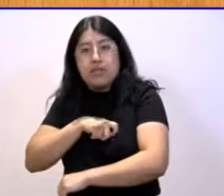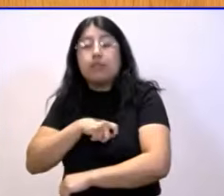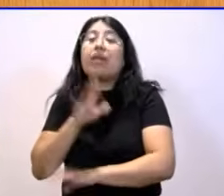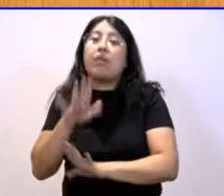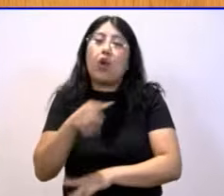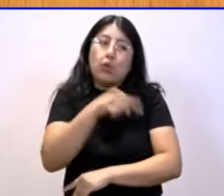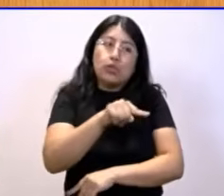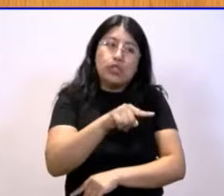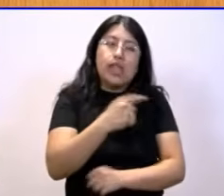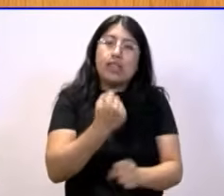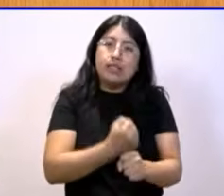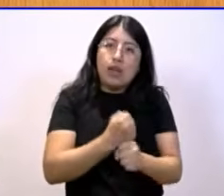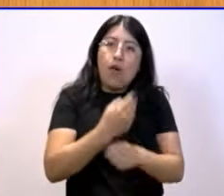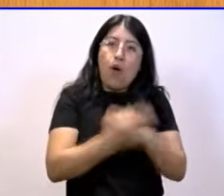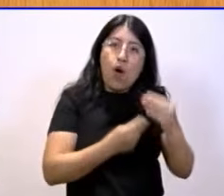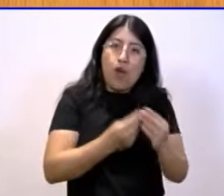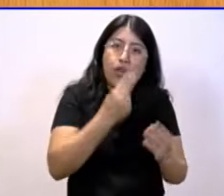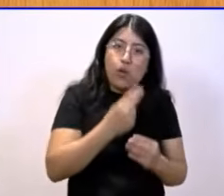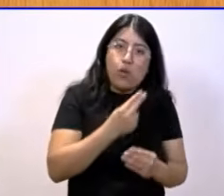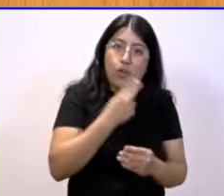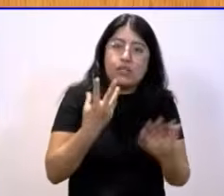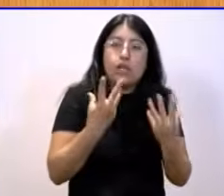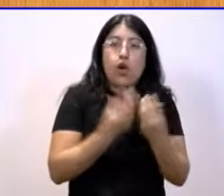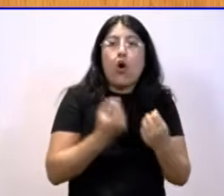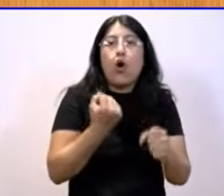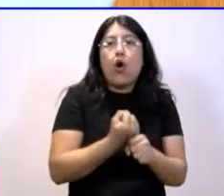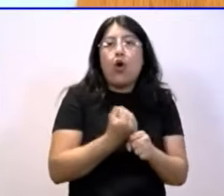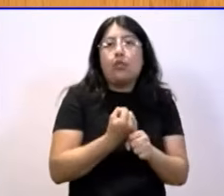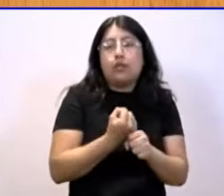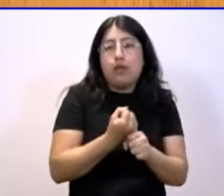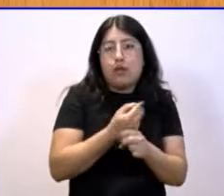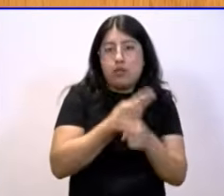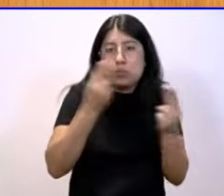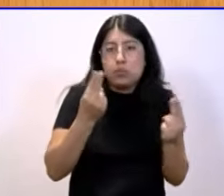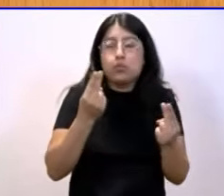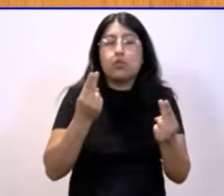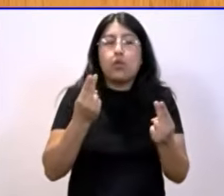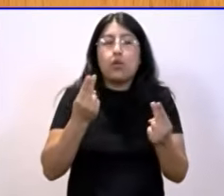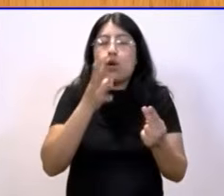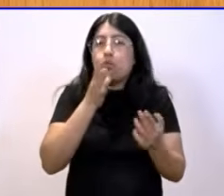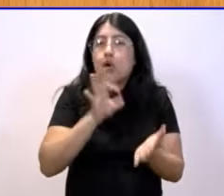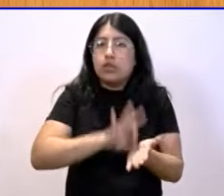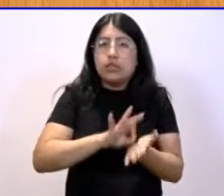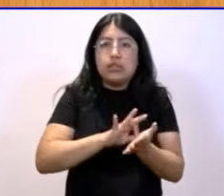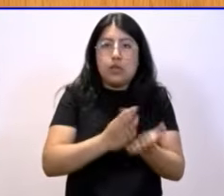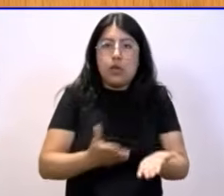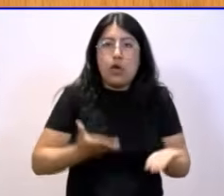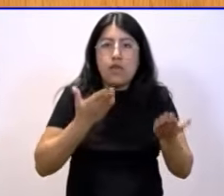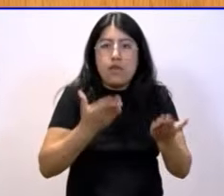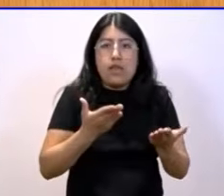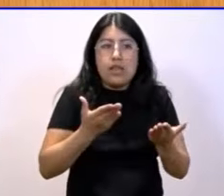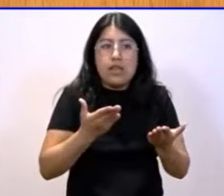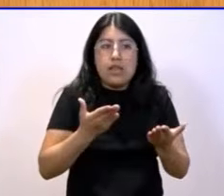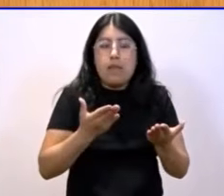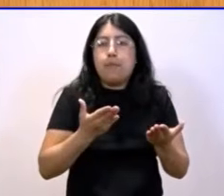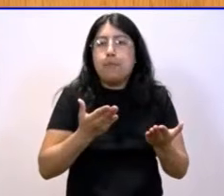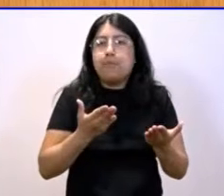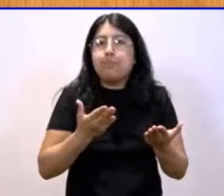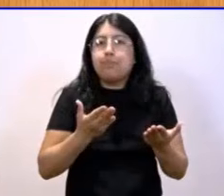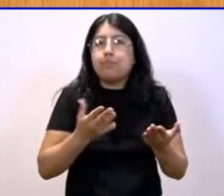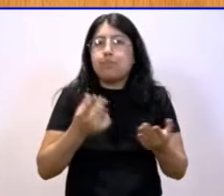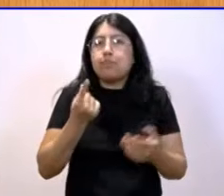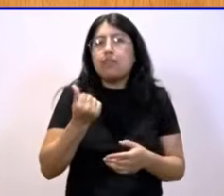los deberes, comprométanse con los empleados públicos que prestan el servicio y, sobre todo, dejen de derrochar el